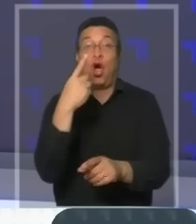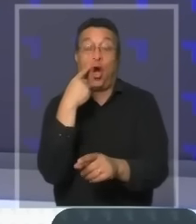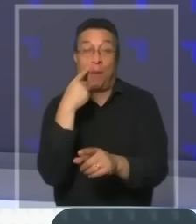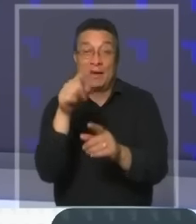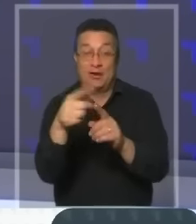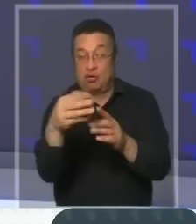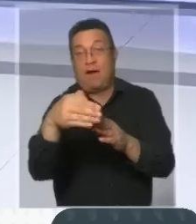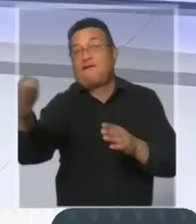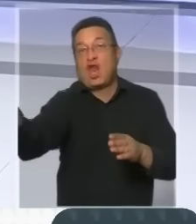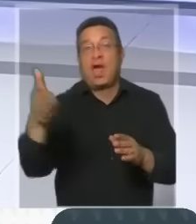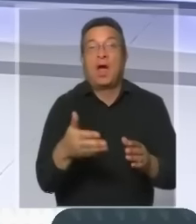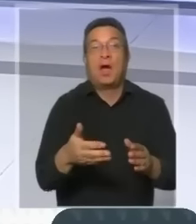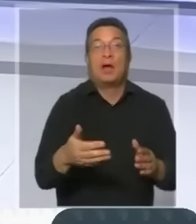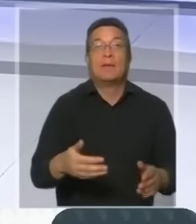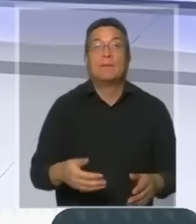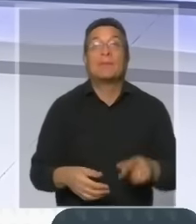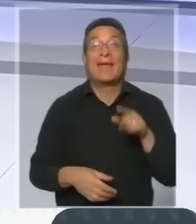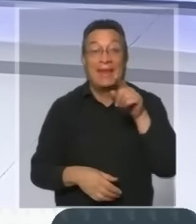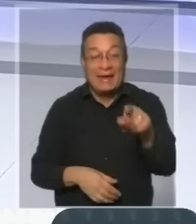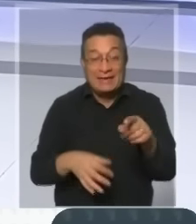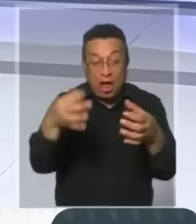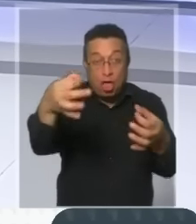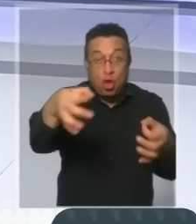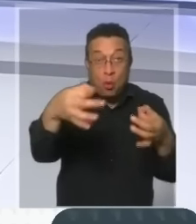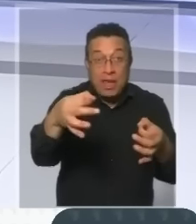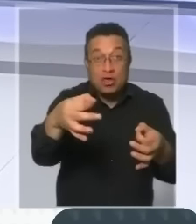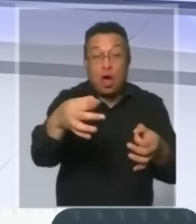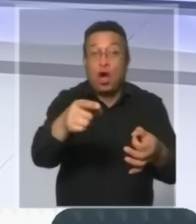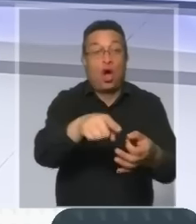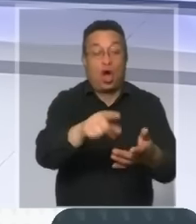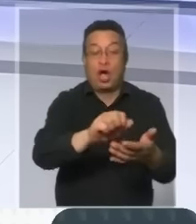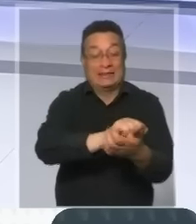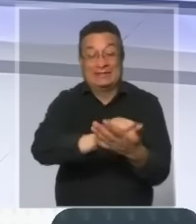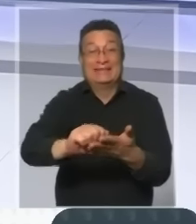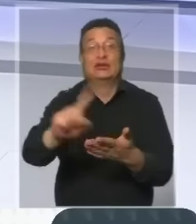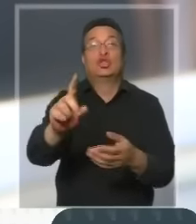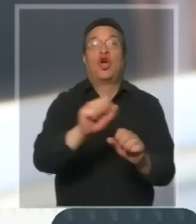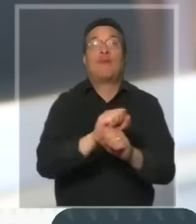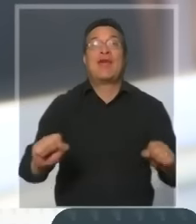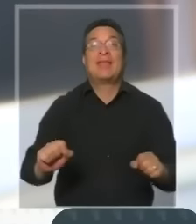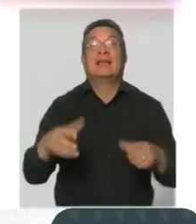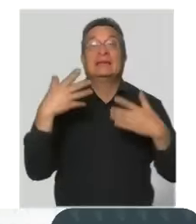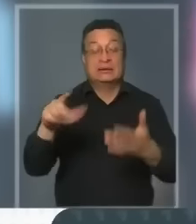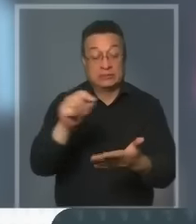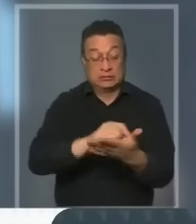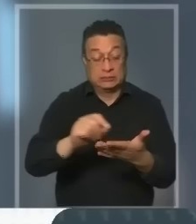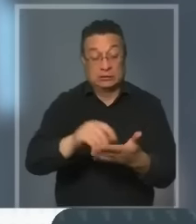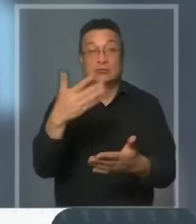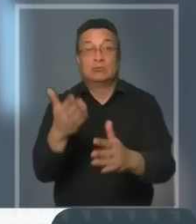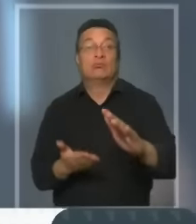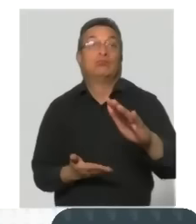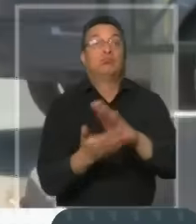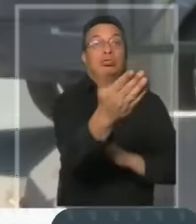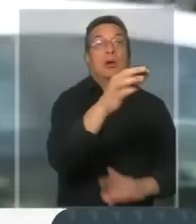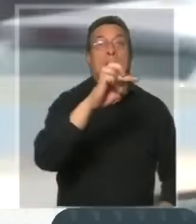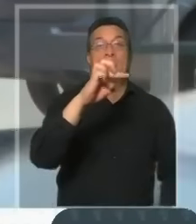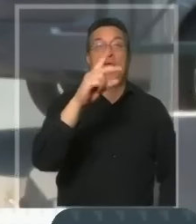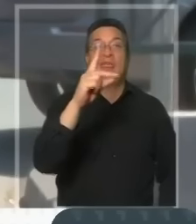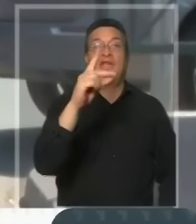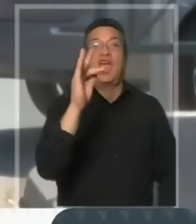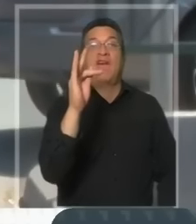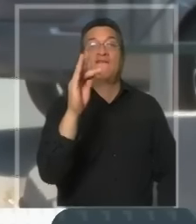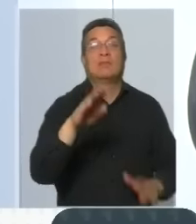laparotomizado. Este es un documento que no pudo ser alterado, ya que una vez escrito se envía en formato PDF a más